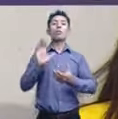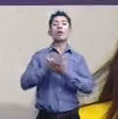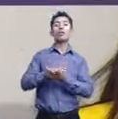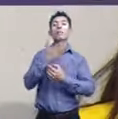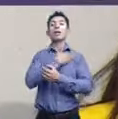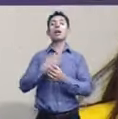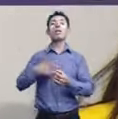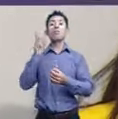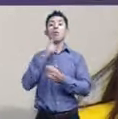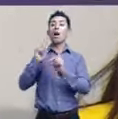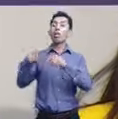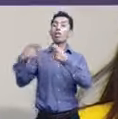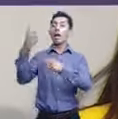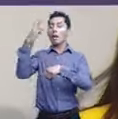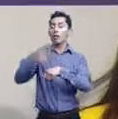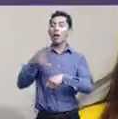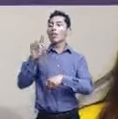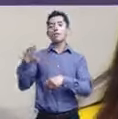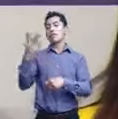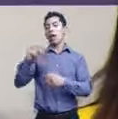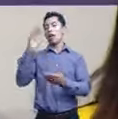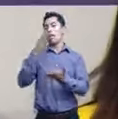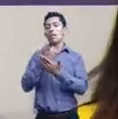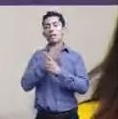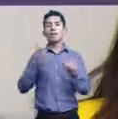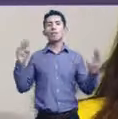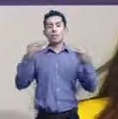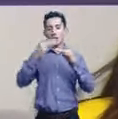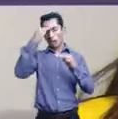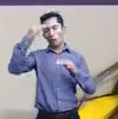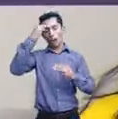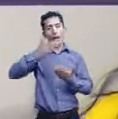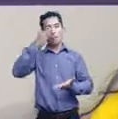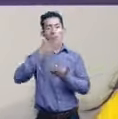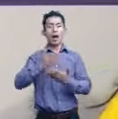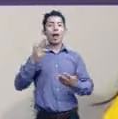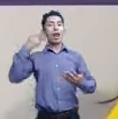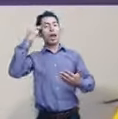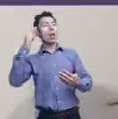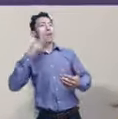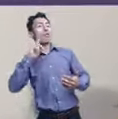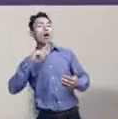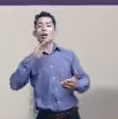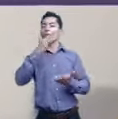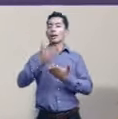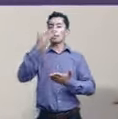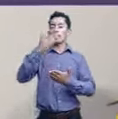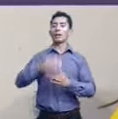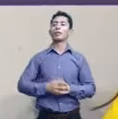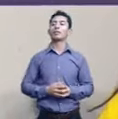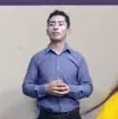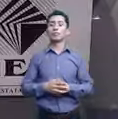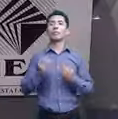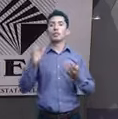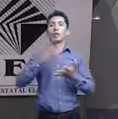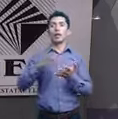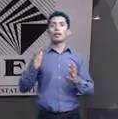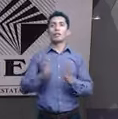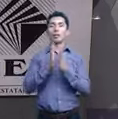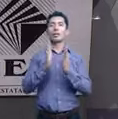del presidente de directora del DIF. En Misquiahuala se acabaron los reyes y las reinas. Muchas gracias